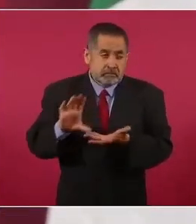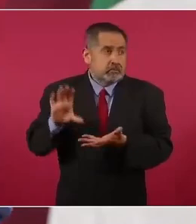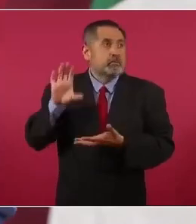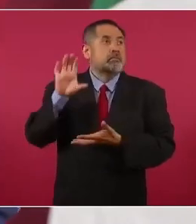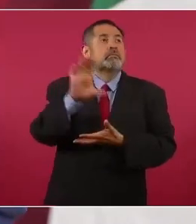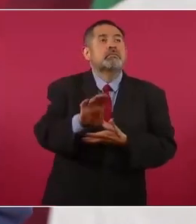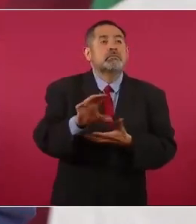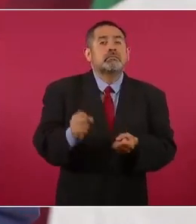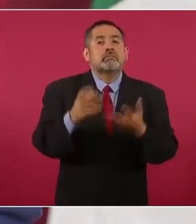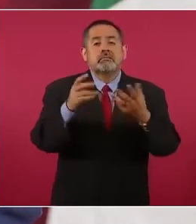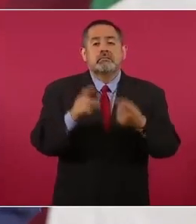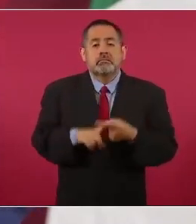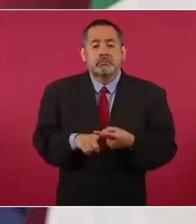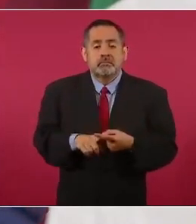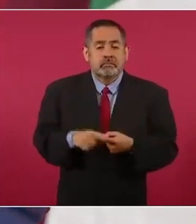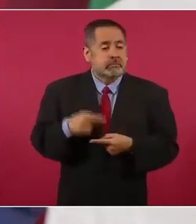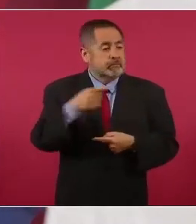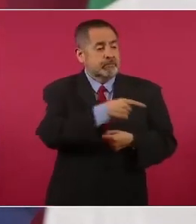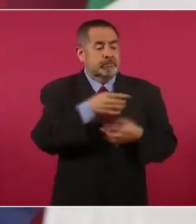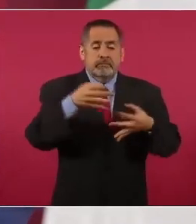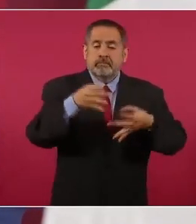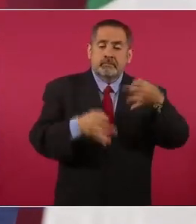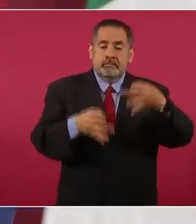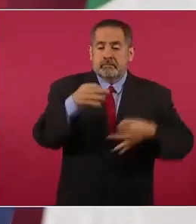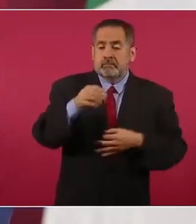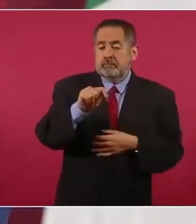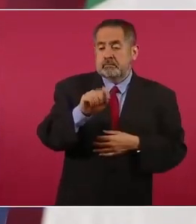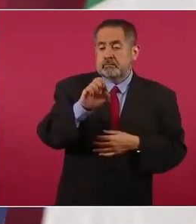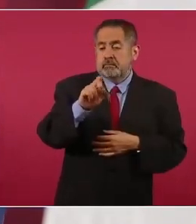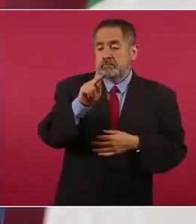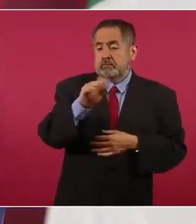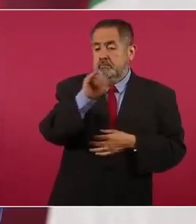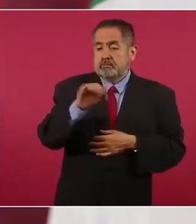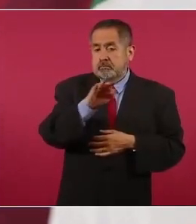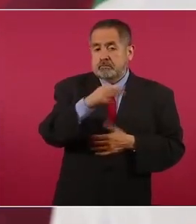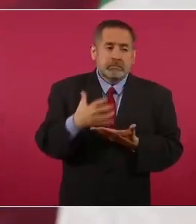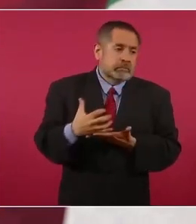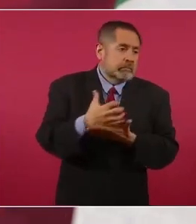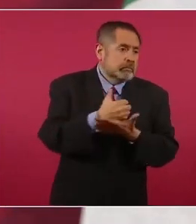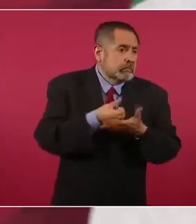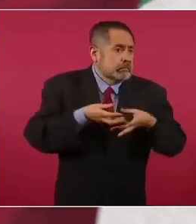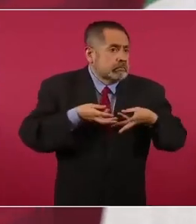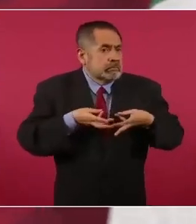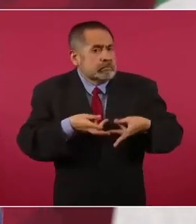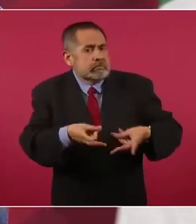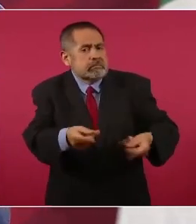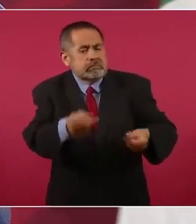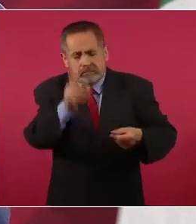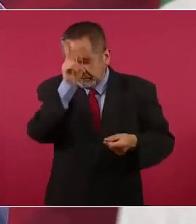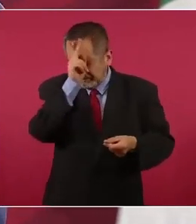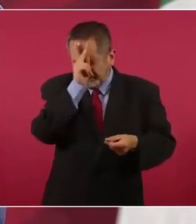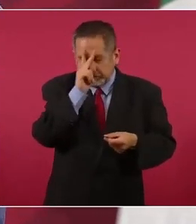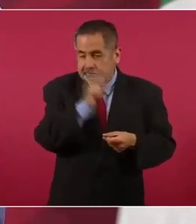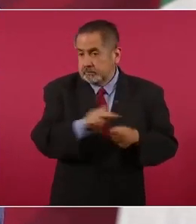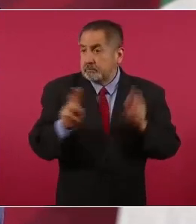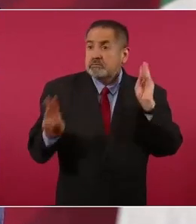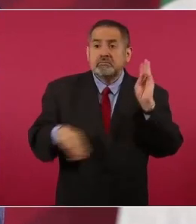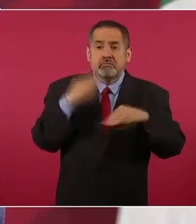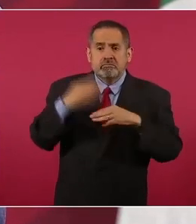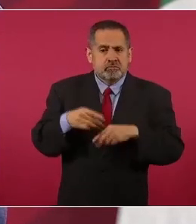el INE y el tribunal son los que más gastan en el